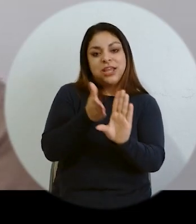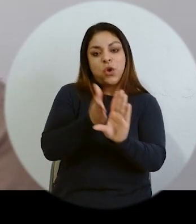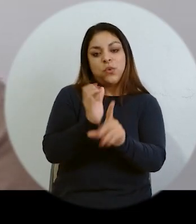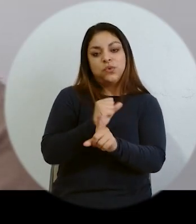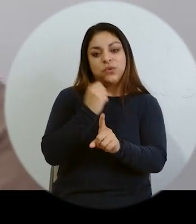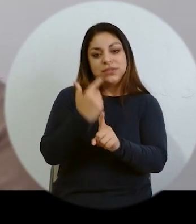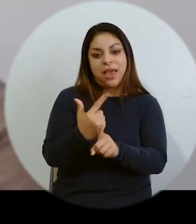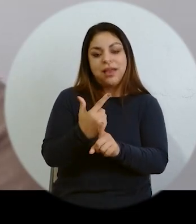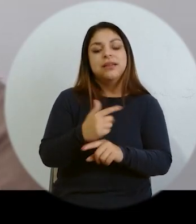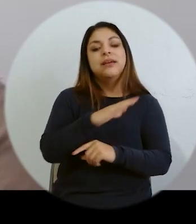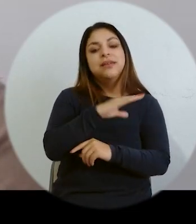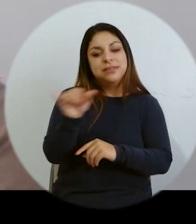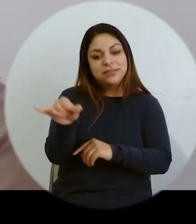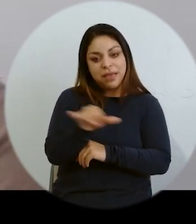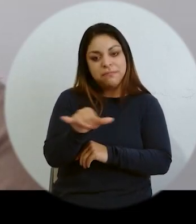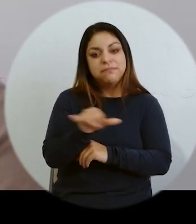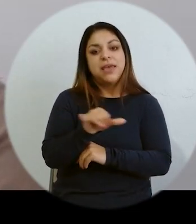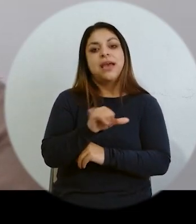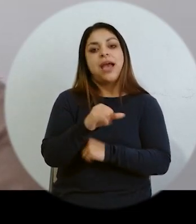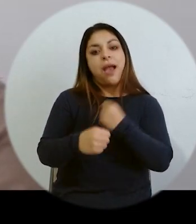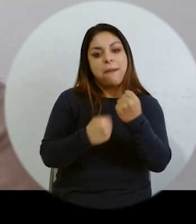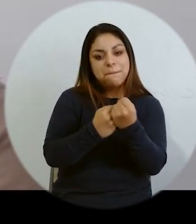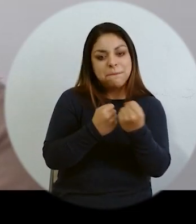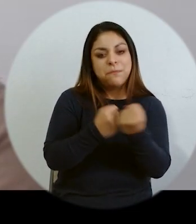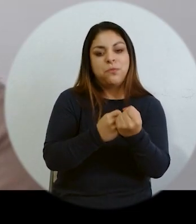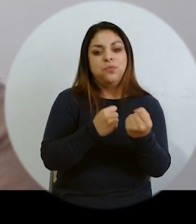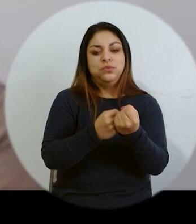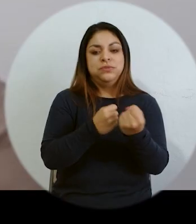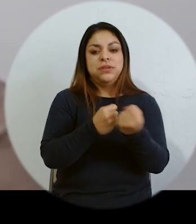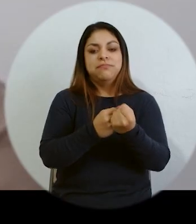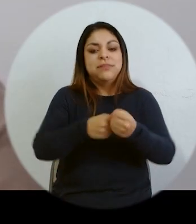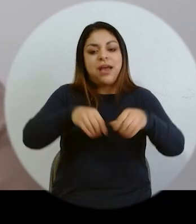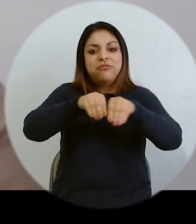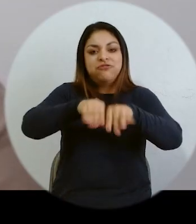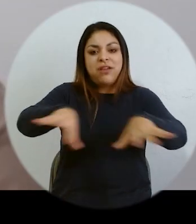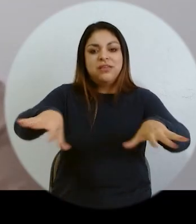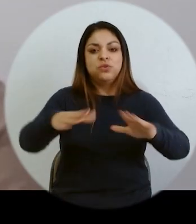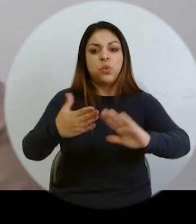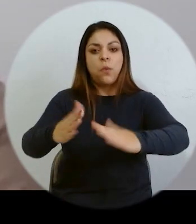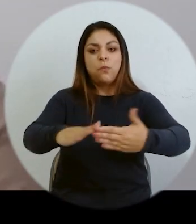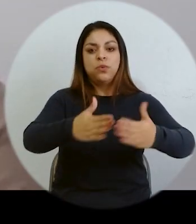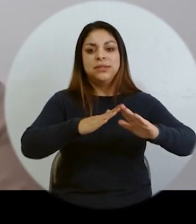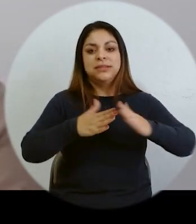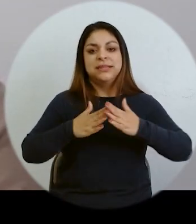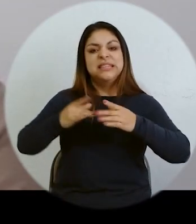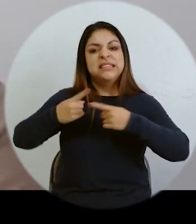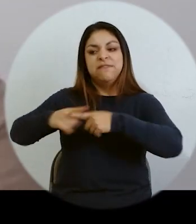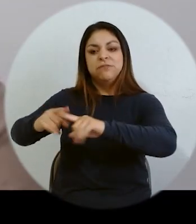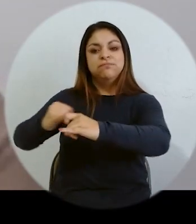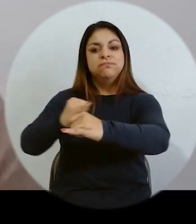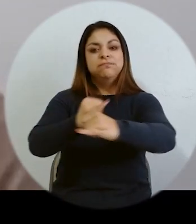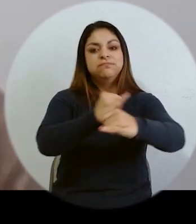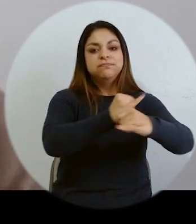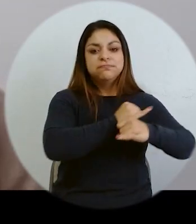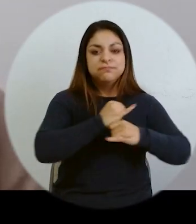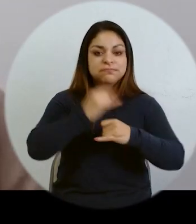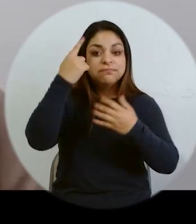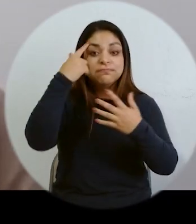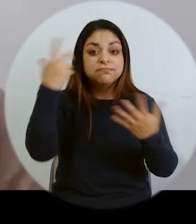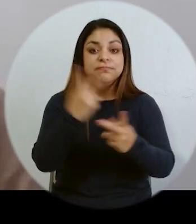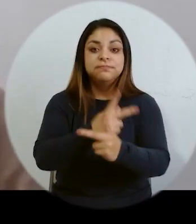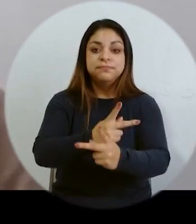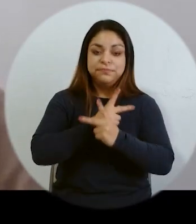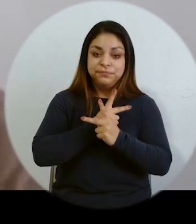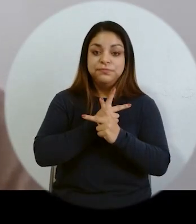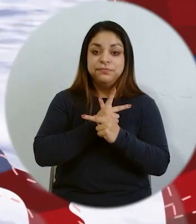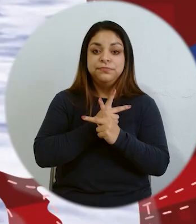apoya, digamos, a redes comunitarias y redes interinstitucionales de protección para herramientas, digamos, del trabajo con